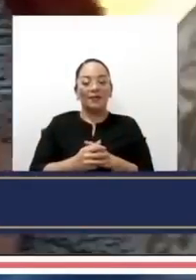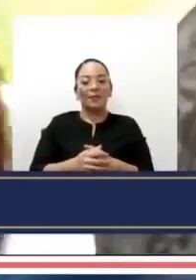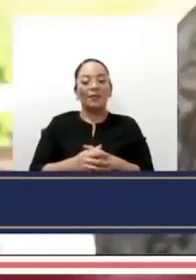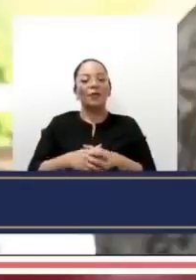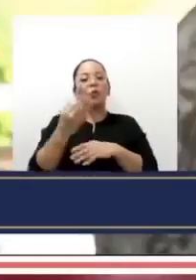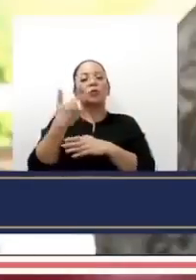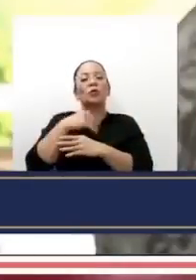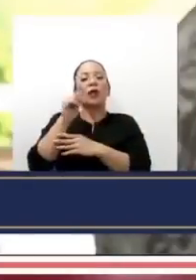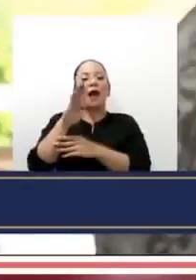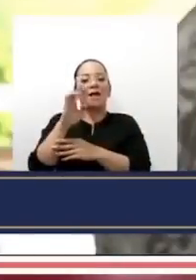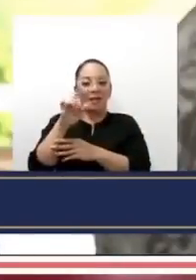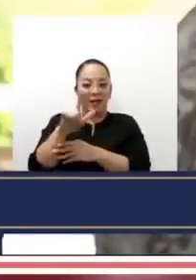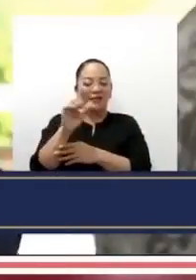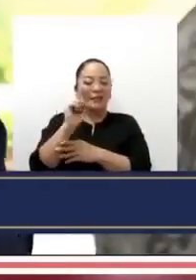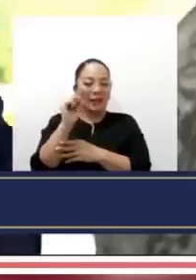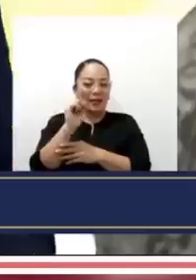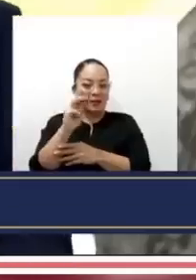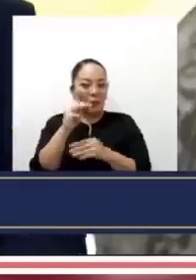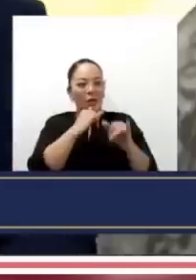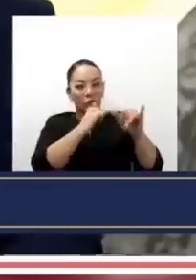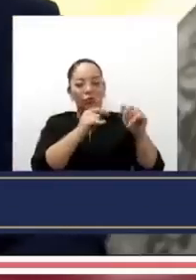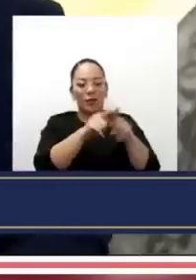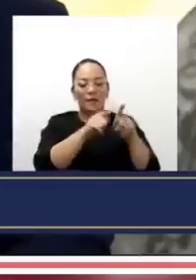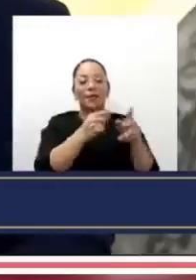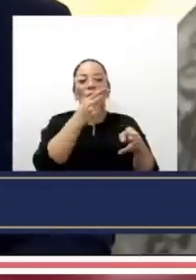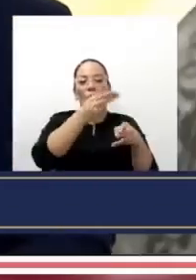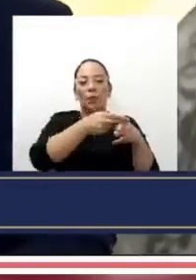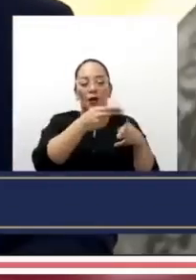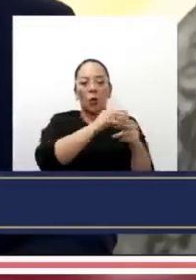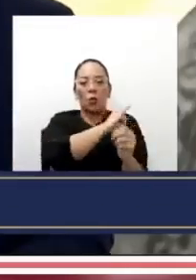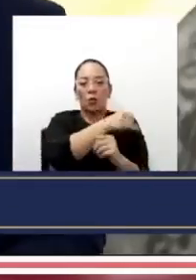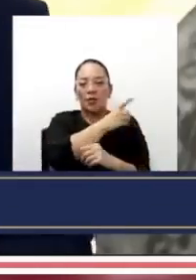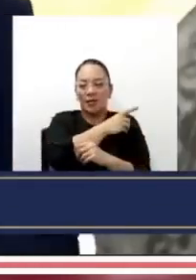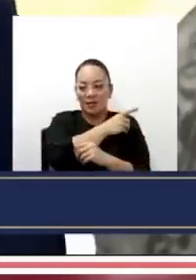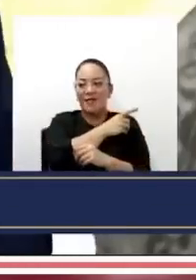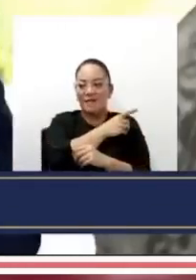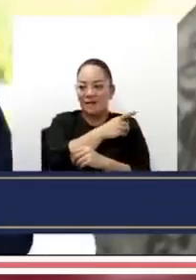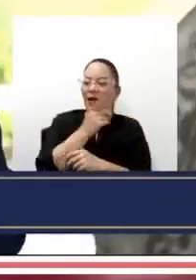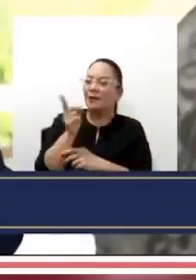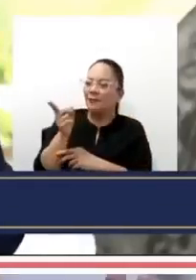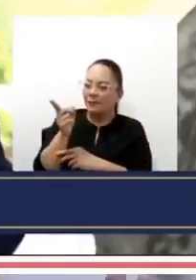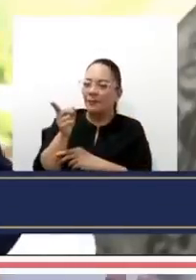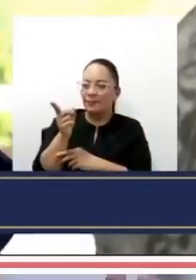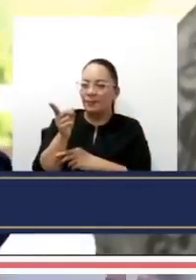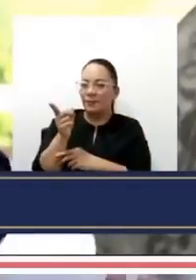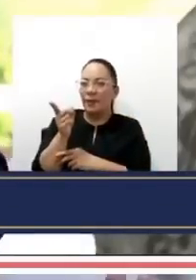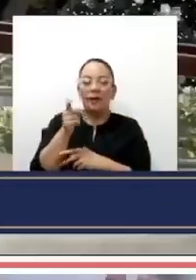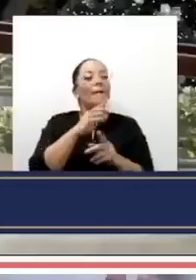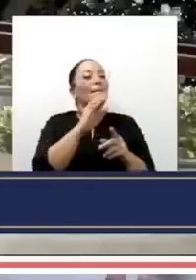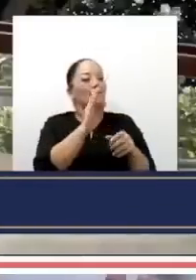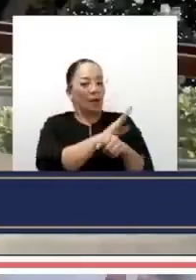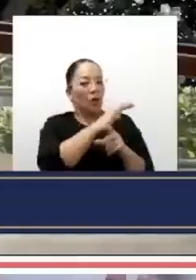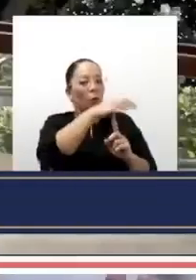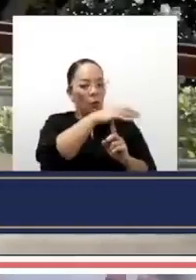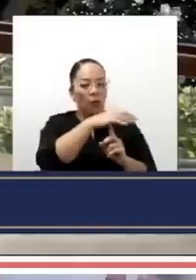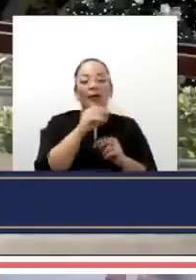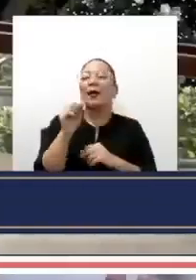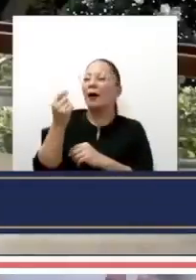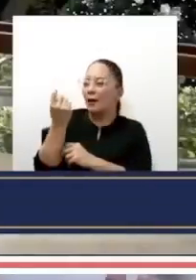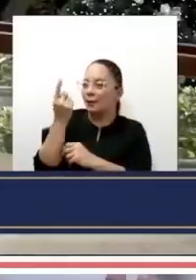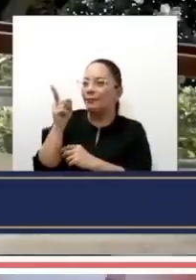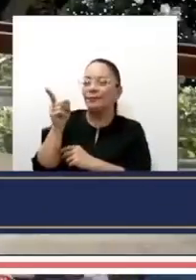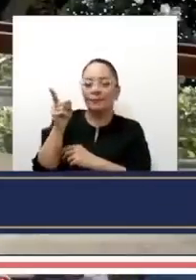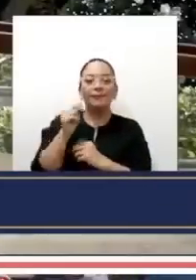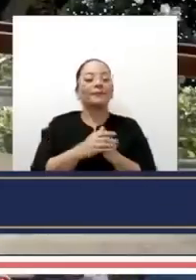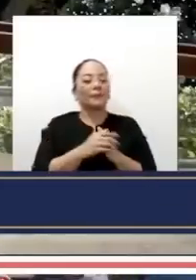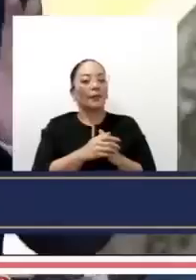Salas Mora, que había sido nombrado en la Junta Directiva Sí, del Popular. Ah, sí, ya sé quién es, sí, me sonaba.